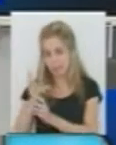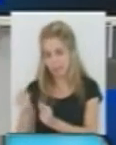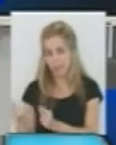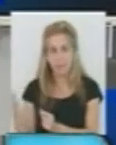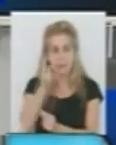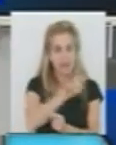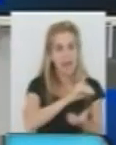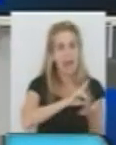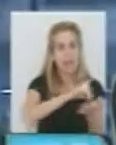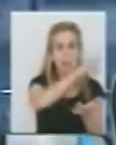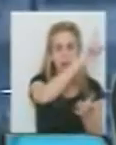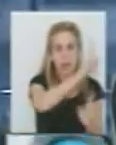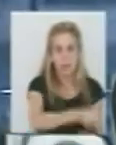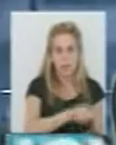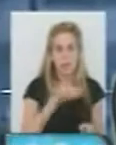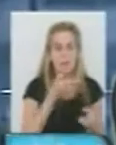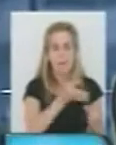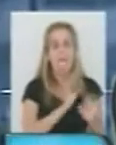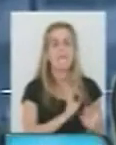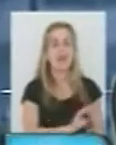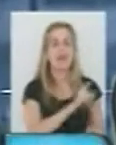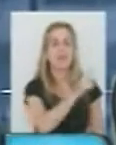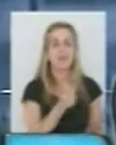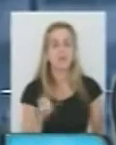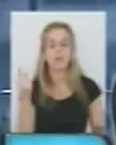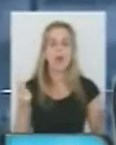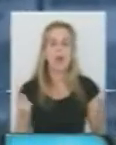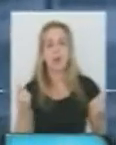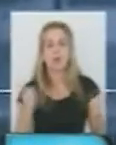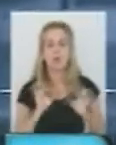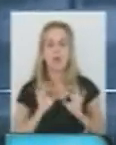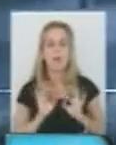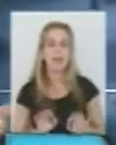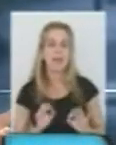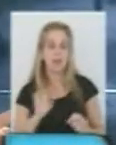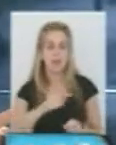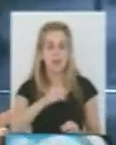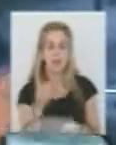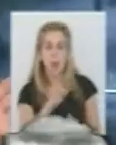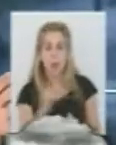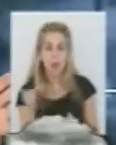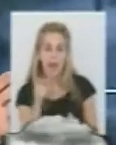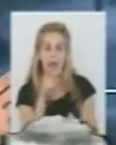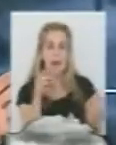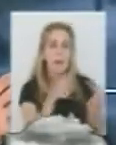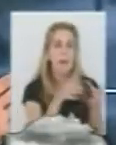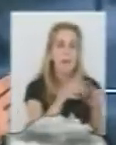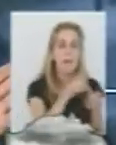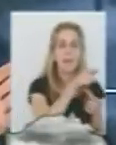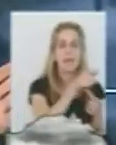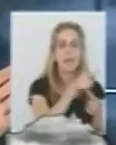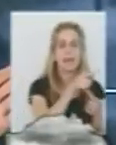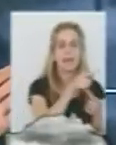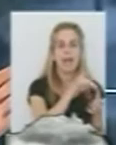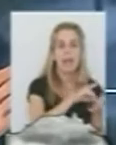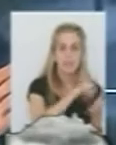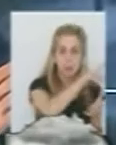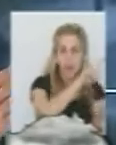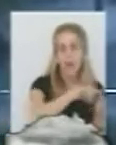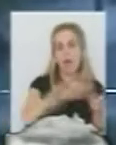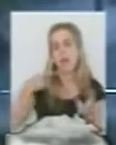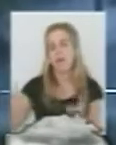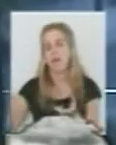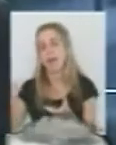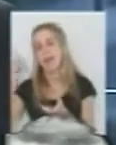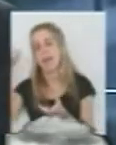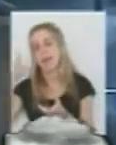tomó licencia de la Cámara de Diputados. Claro, exactamente. Está en licencia... Doble licencia. En dos partidos políticos, en dos poderes de gobierno diferentes.